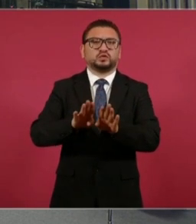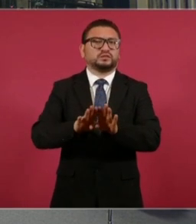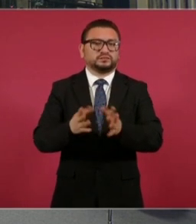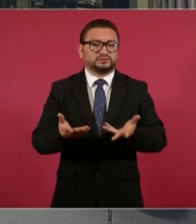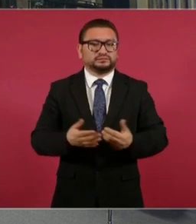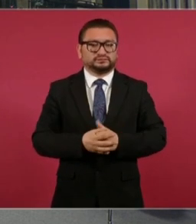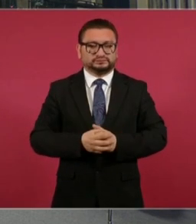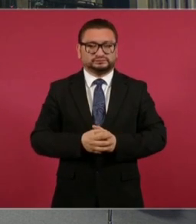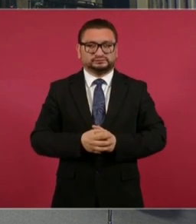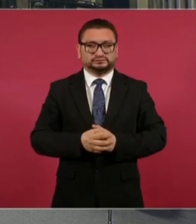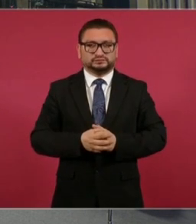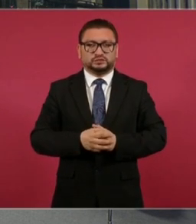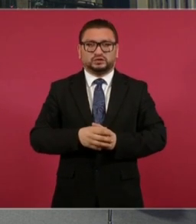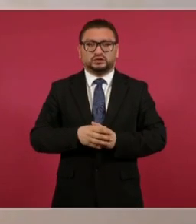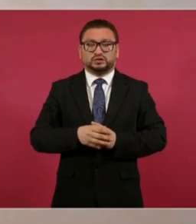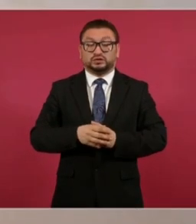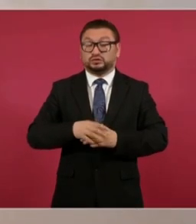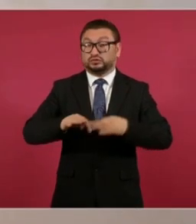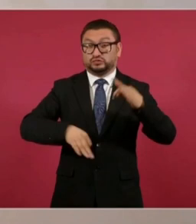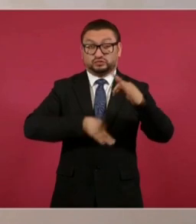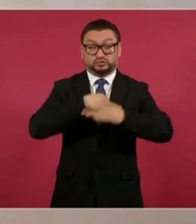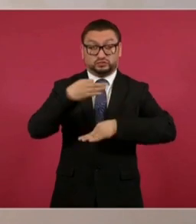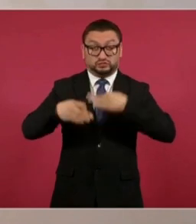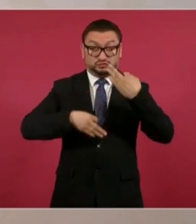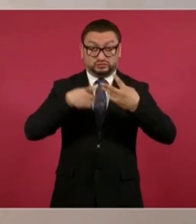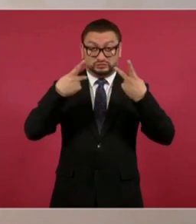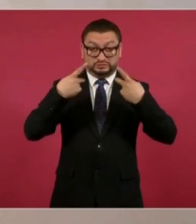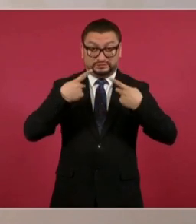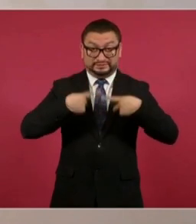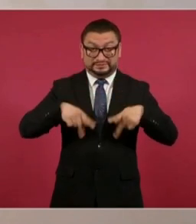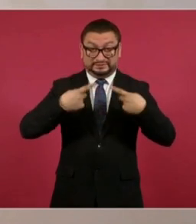daño Cómo ayudamos a todos los